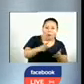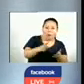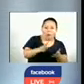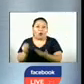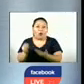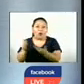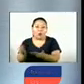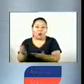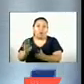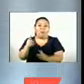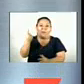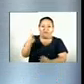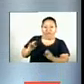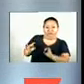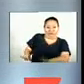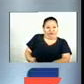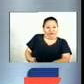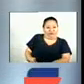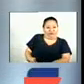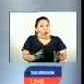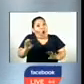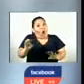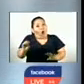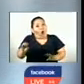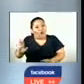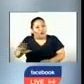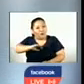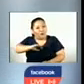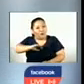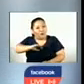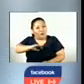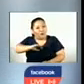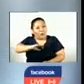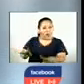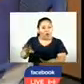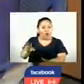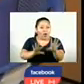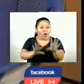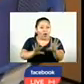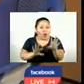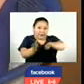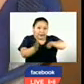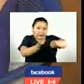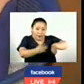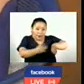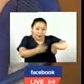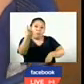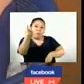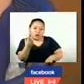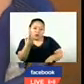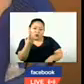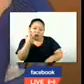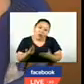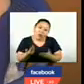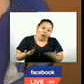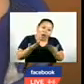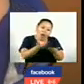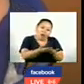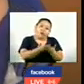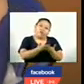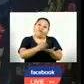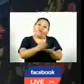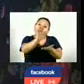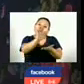personas que no los quieren cerca o hasta por sus propios dueños hay personas en cambio que se dedican a disminuir el impacto para estos